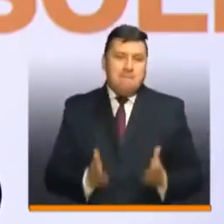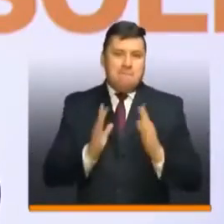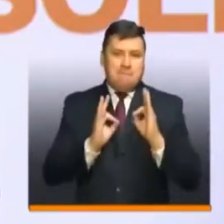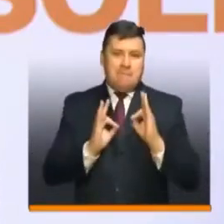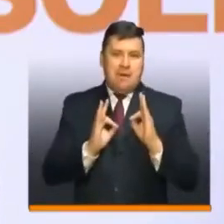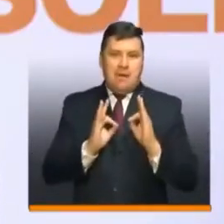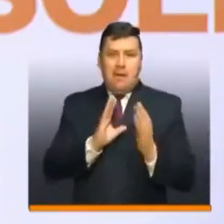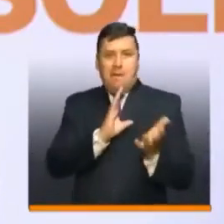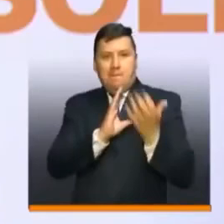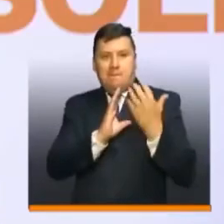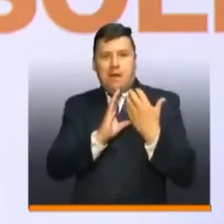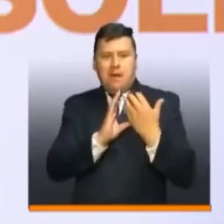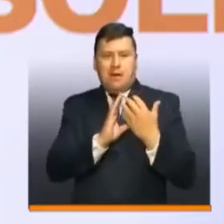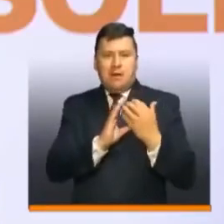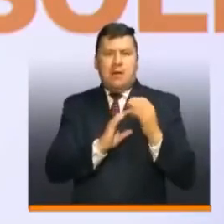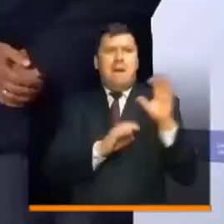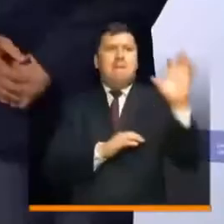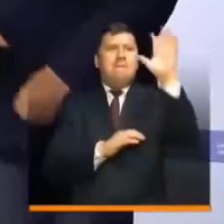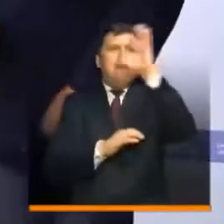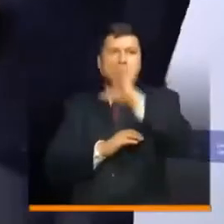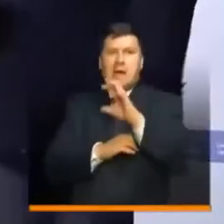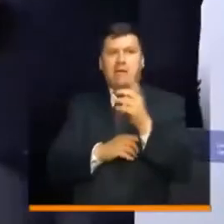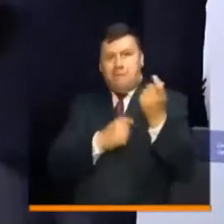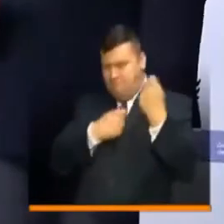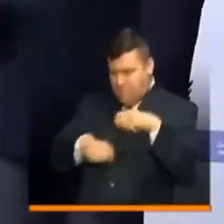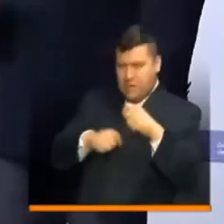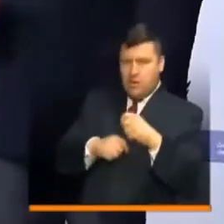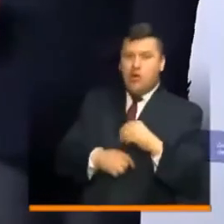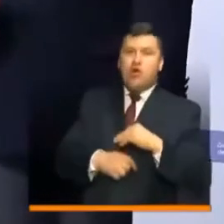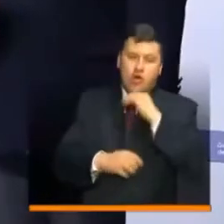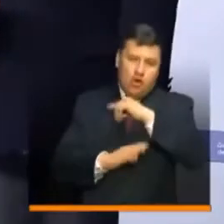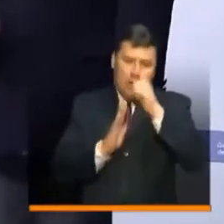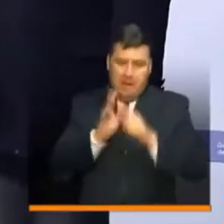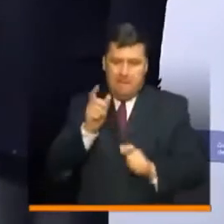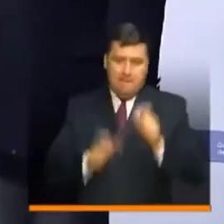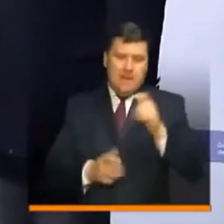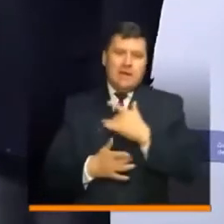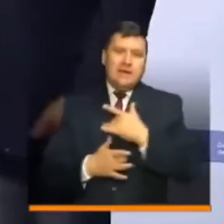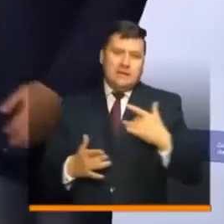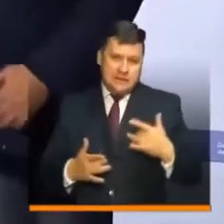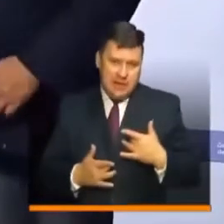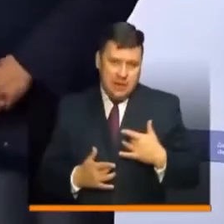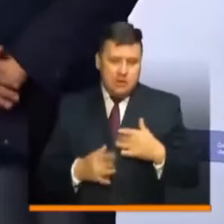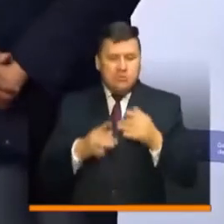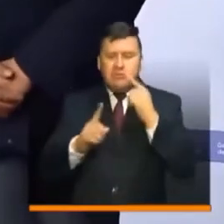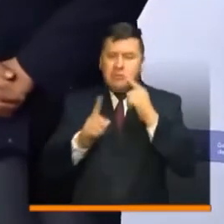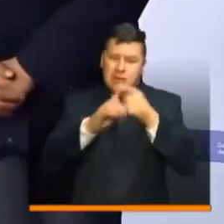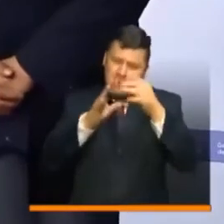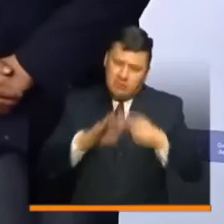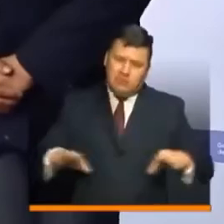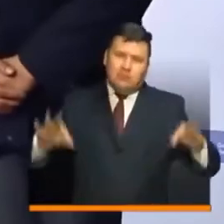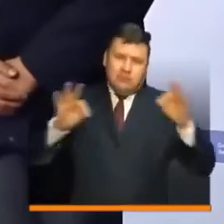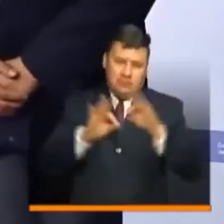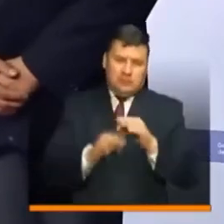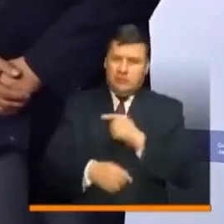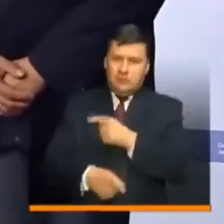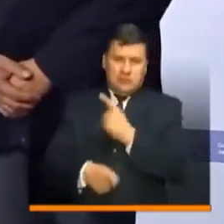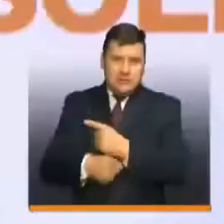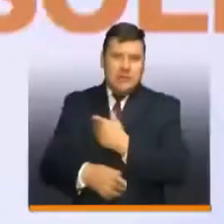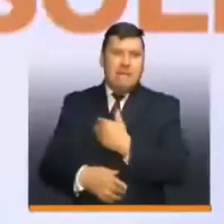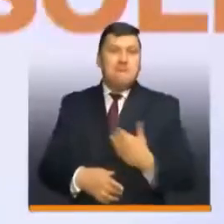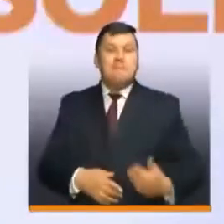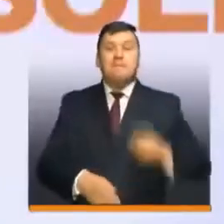proveedores para muchos países en materia de dotación para el personal de la salud nuestra prioridad he tenido presidentes